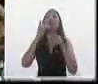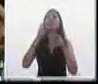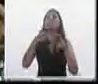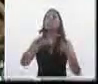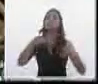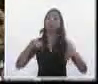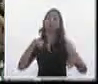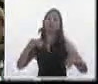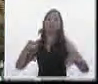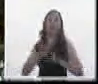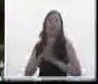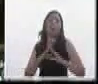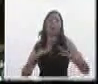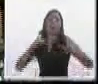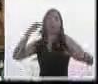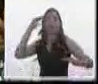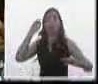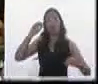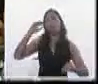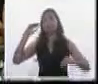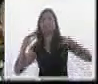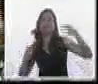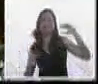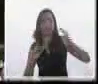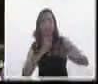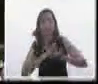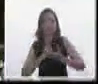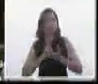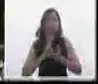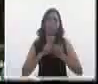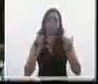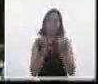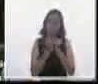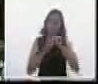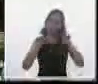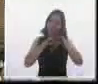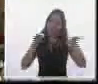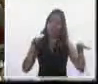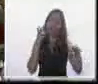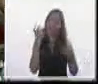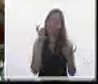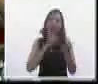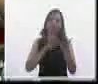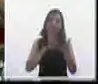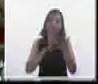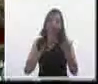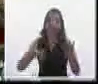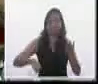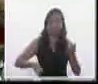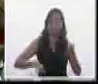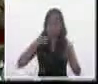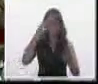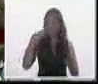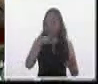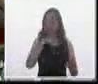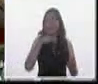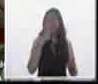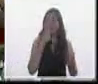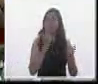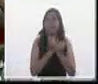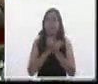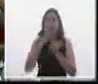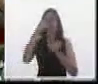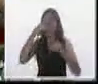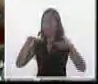superiores o Menores en cuanto a nuestros derechos Entonces esta esta lectura sin duda les va a gustar a los pequeños y compartirla con los adultos también es